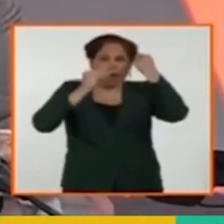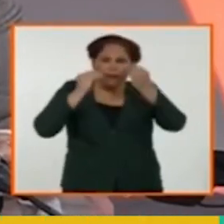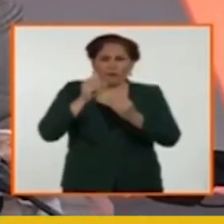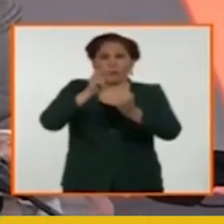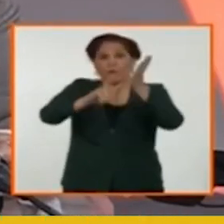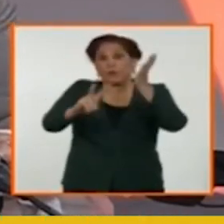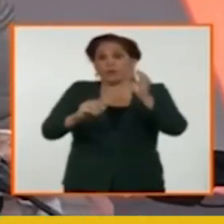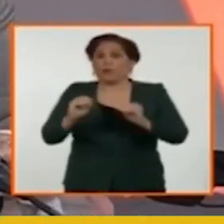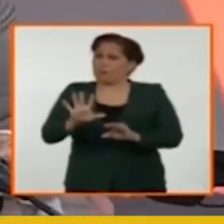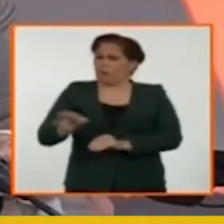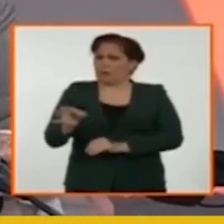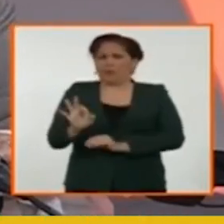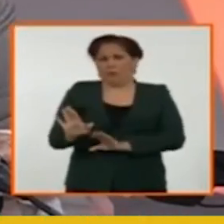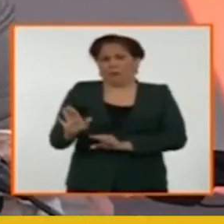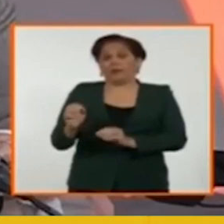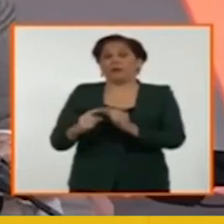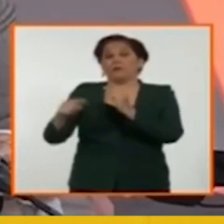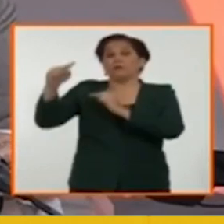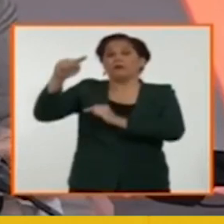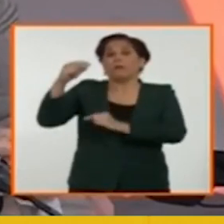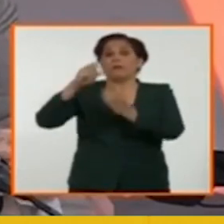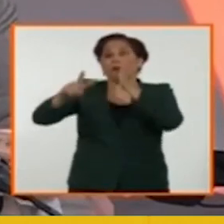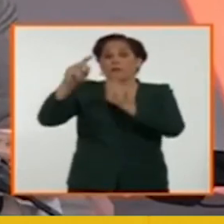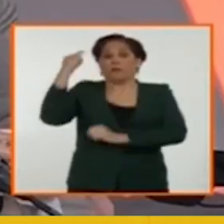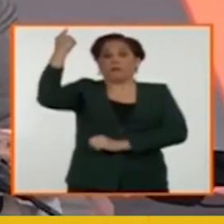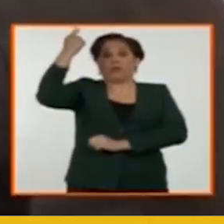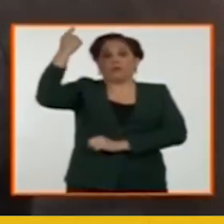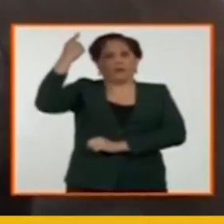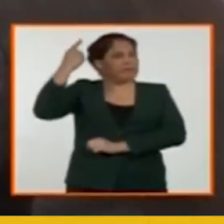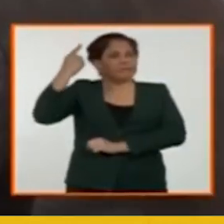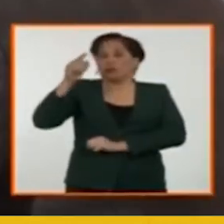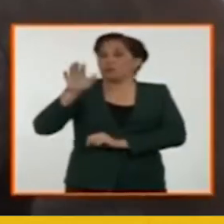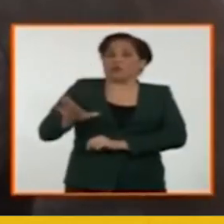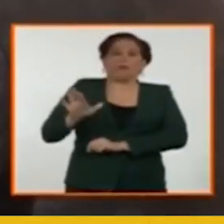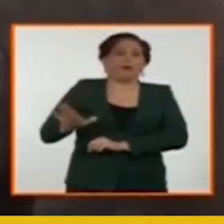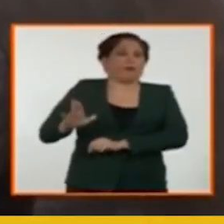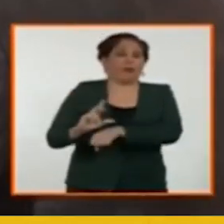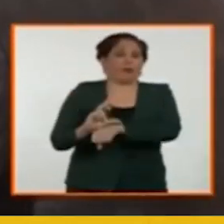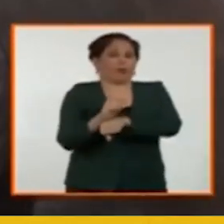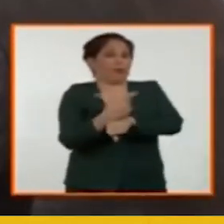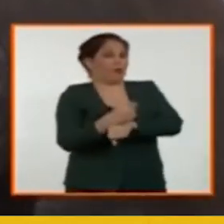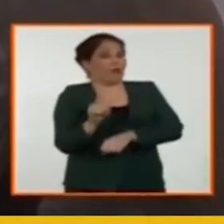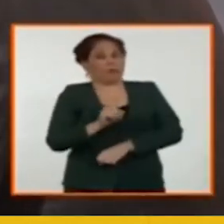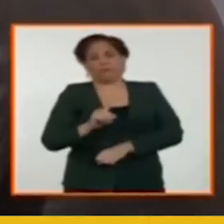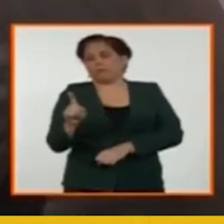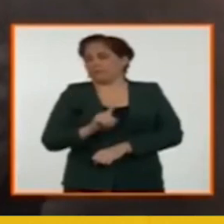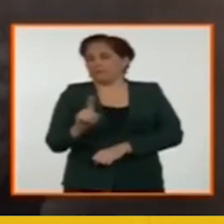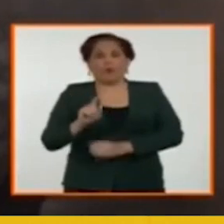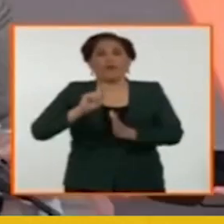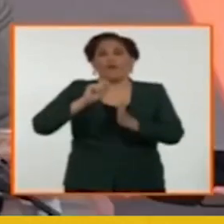provincial, incluso en un nivel nacional, cuando eran de manera excepcional. Había cosas que eran potestad solo del ministro, de la ministra.